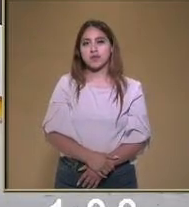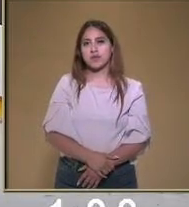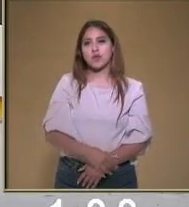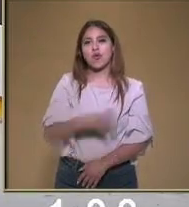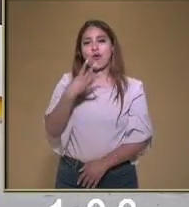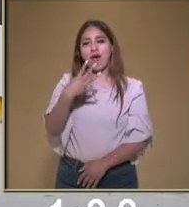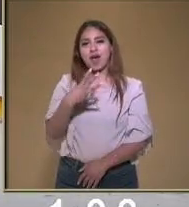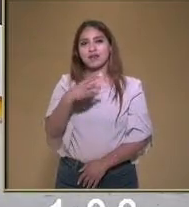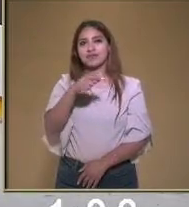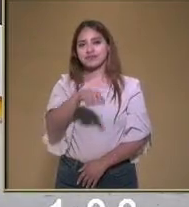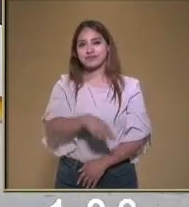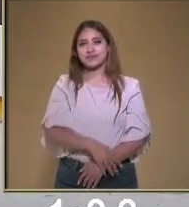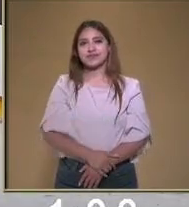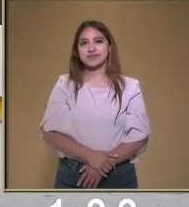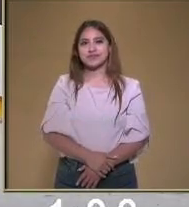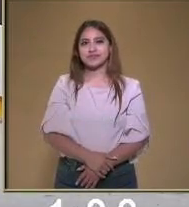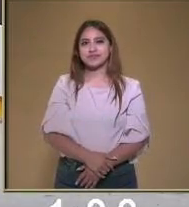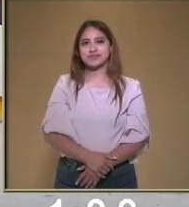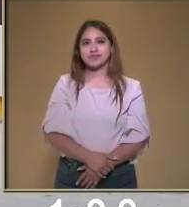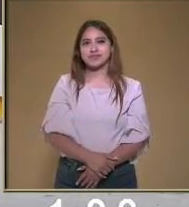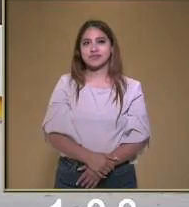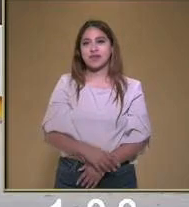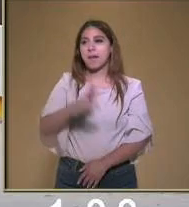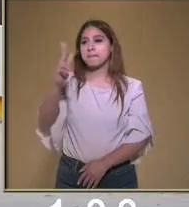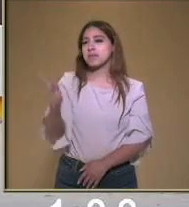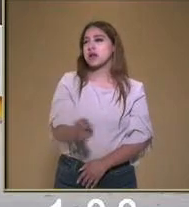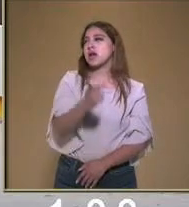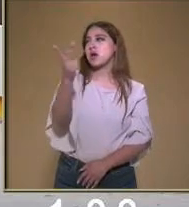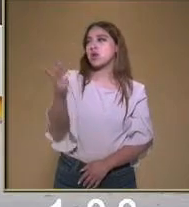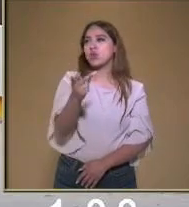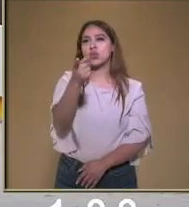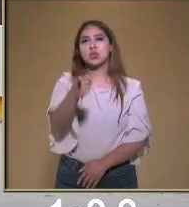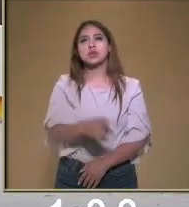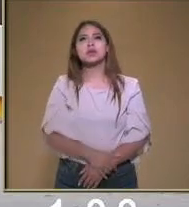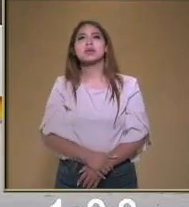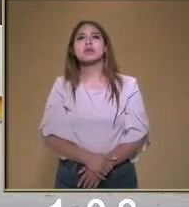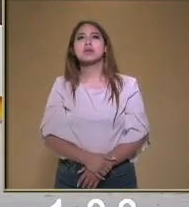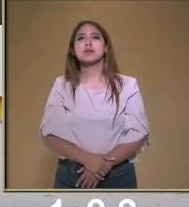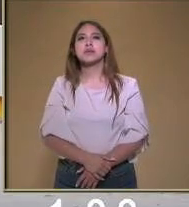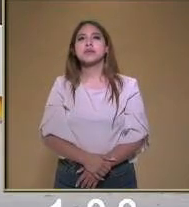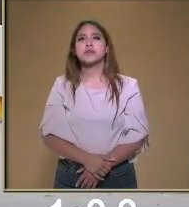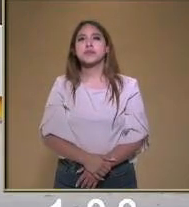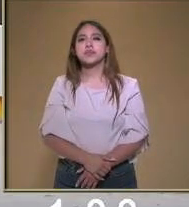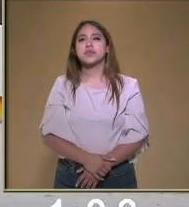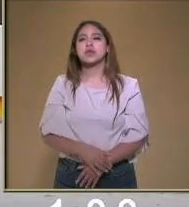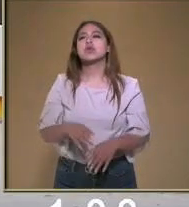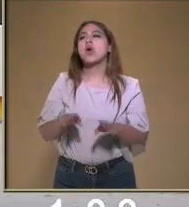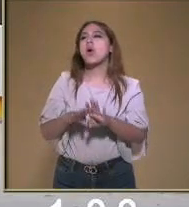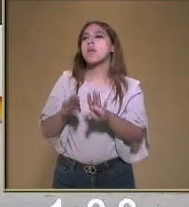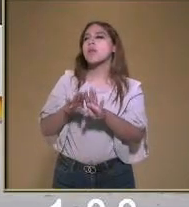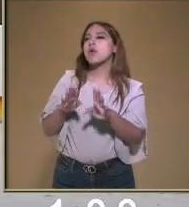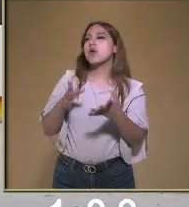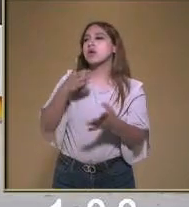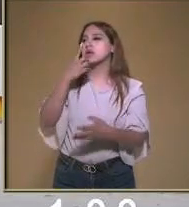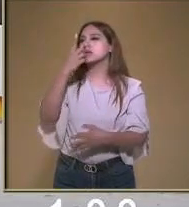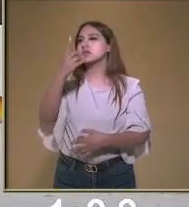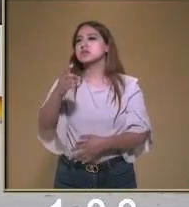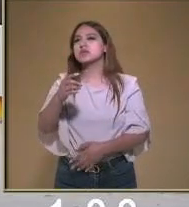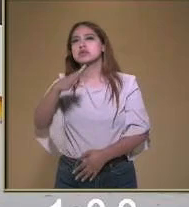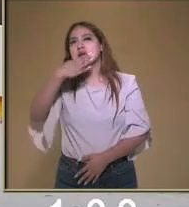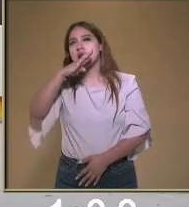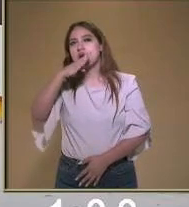¿Dos por dos? Cuatro. Uno, dos, tres, cuatro. Bueno, le tocó una pregunta. A ver, ¿cómo se dice elote en